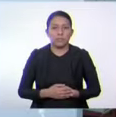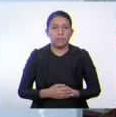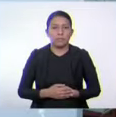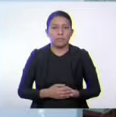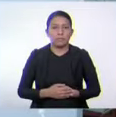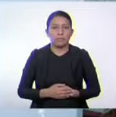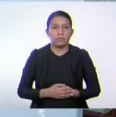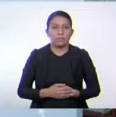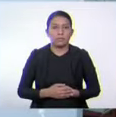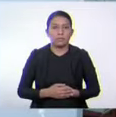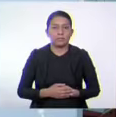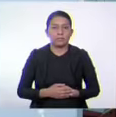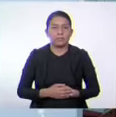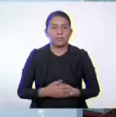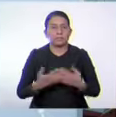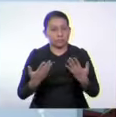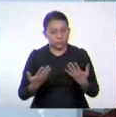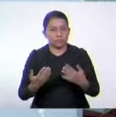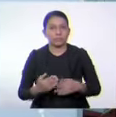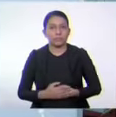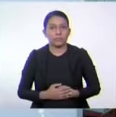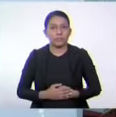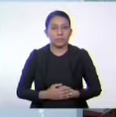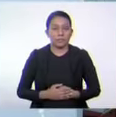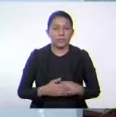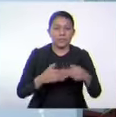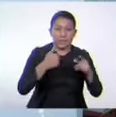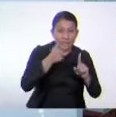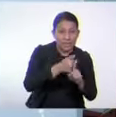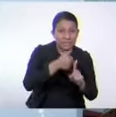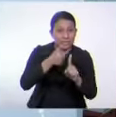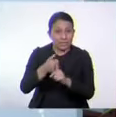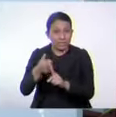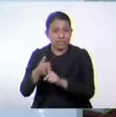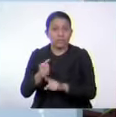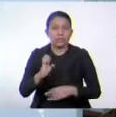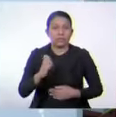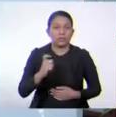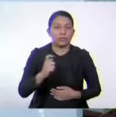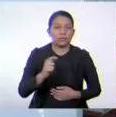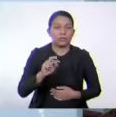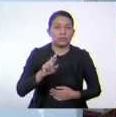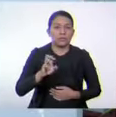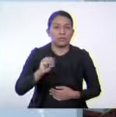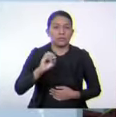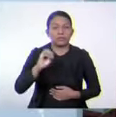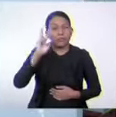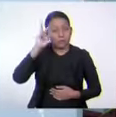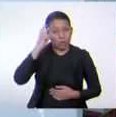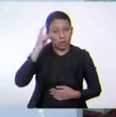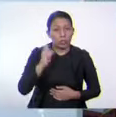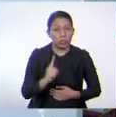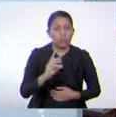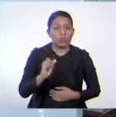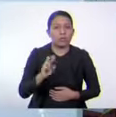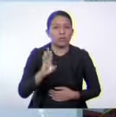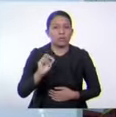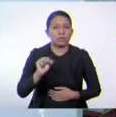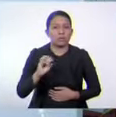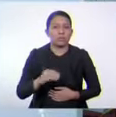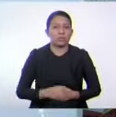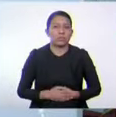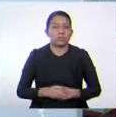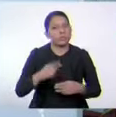Cabe destacar que cada extremo le corresponde un carbono y que este ángulo también